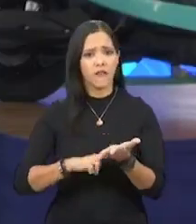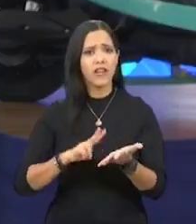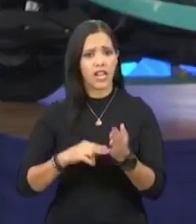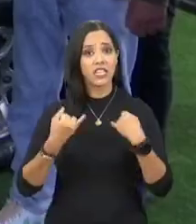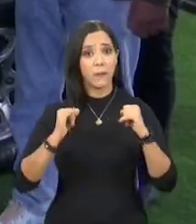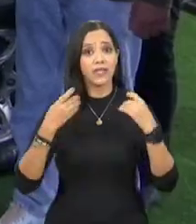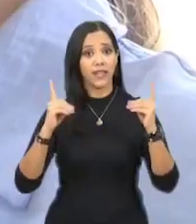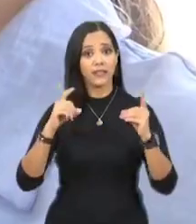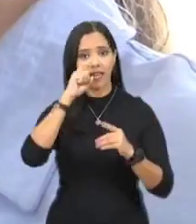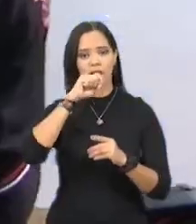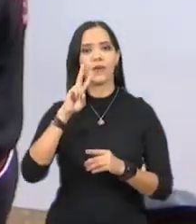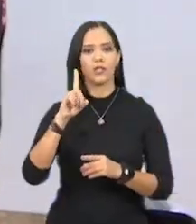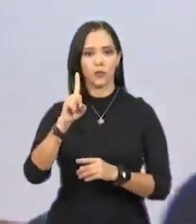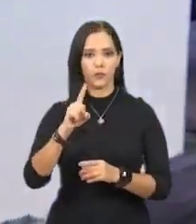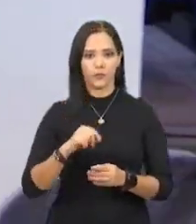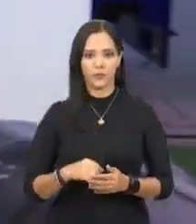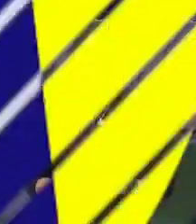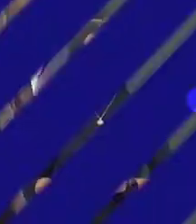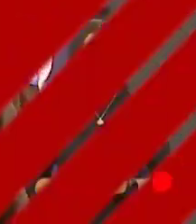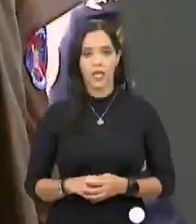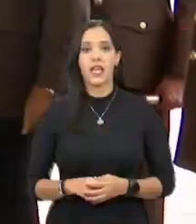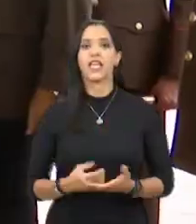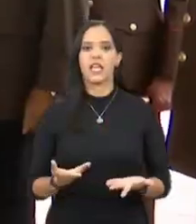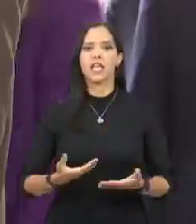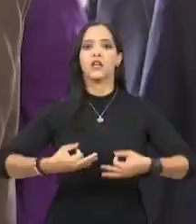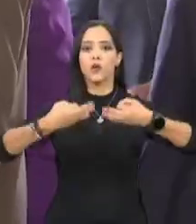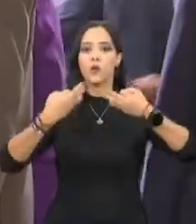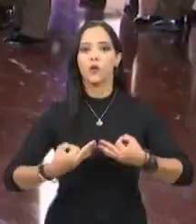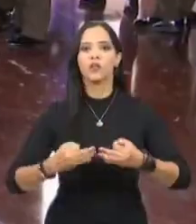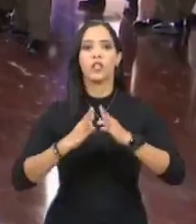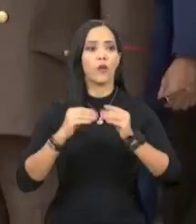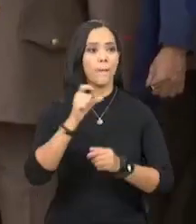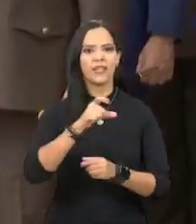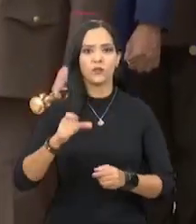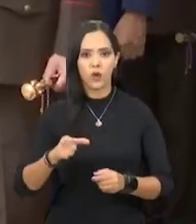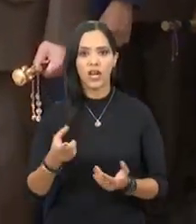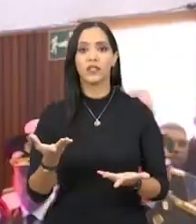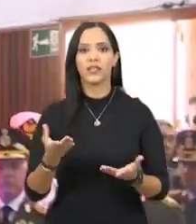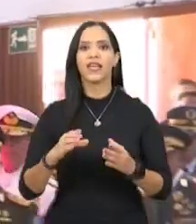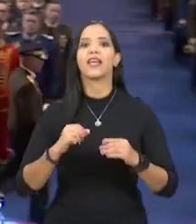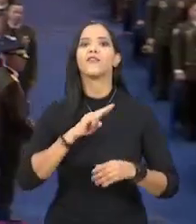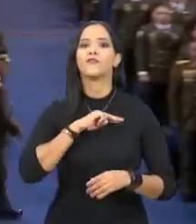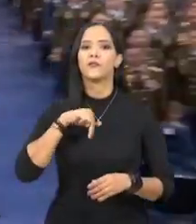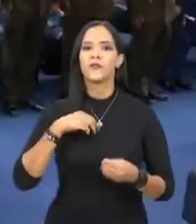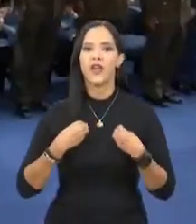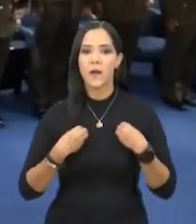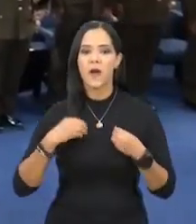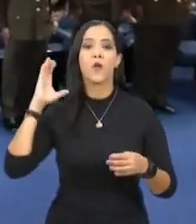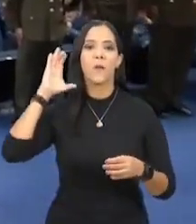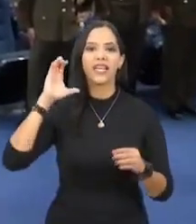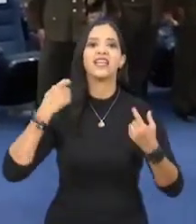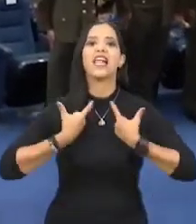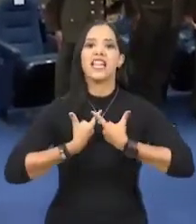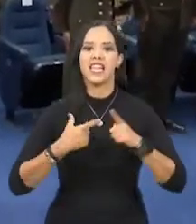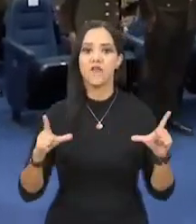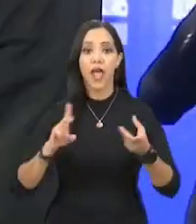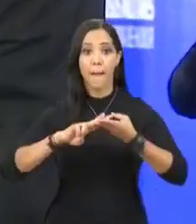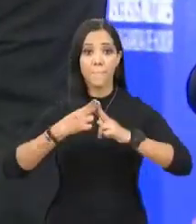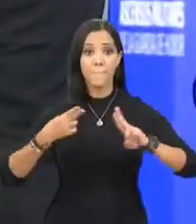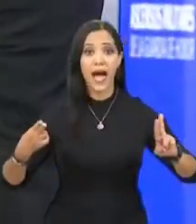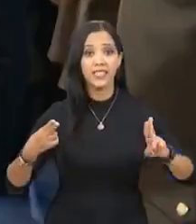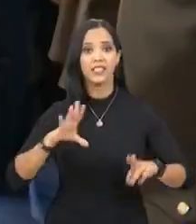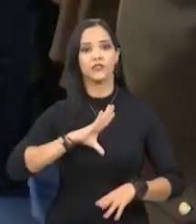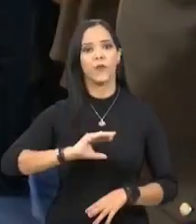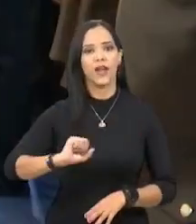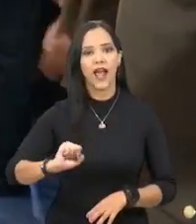que es la verdadera independencia del siglo XXI. Y nos consta a todos que nosotros vivimos en un país libre,